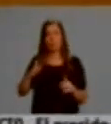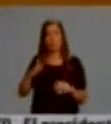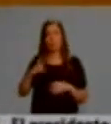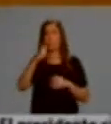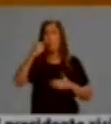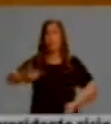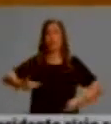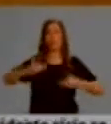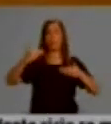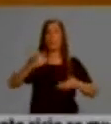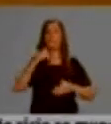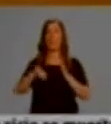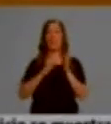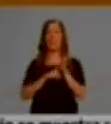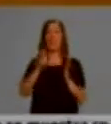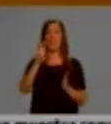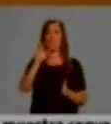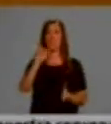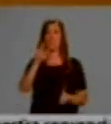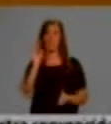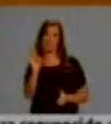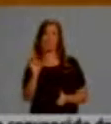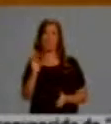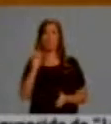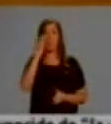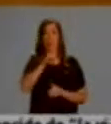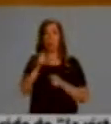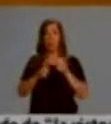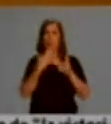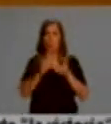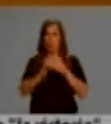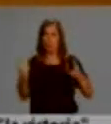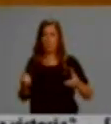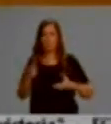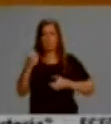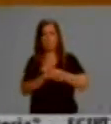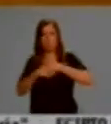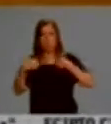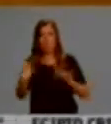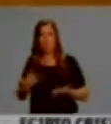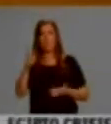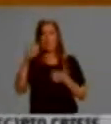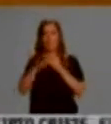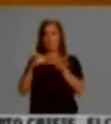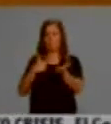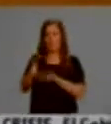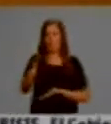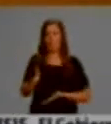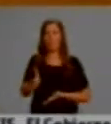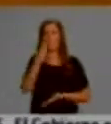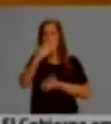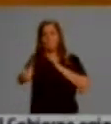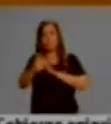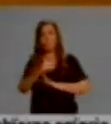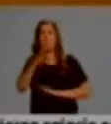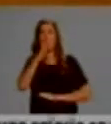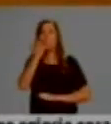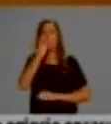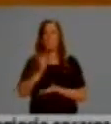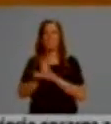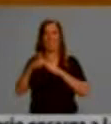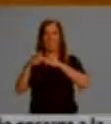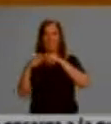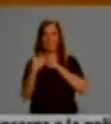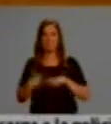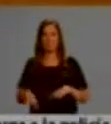ideología clasista de la ley Wert, los cada vez más excluidos, más pobres, los desahuciados de la vivienda, los estafados por las preferentes. Ya